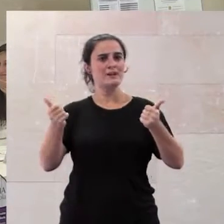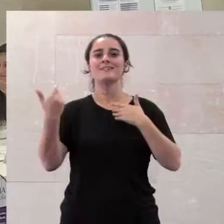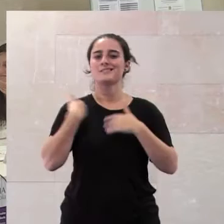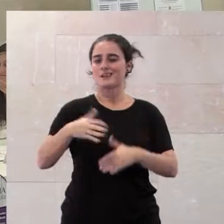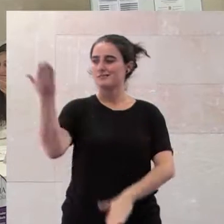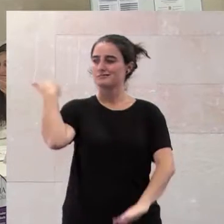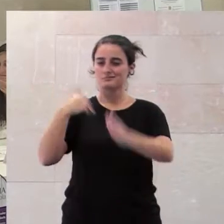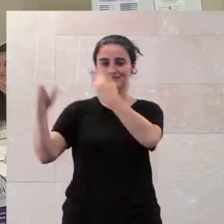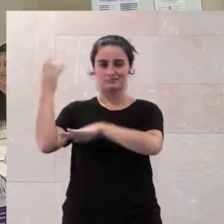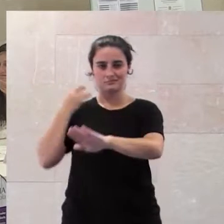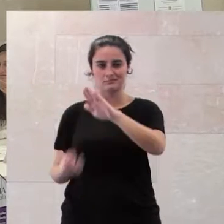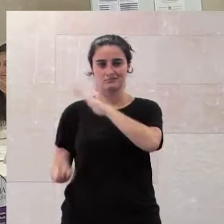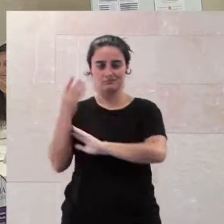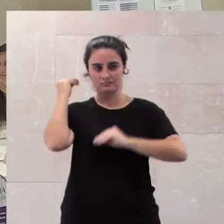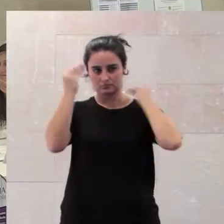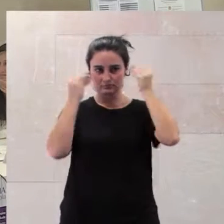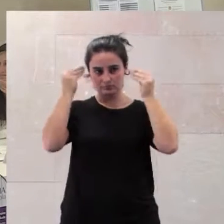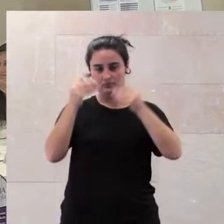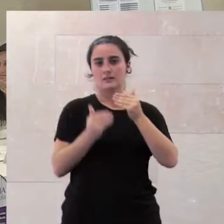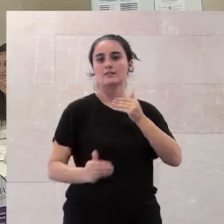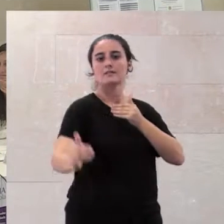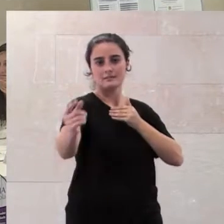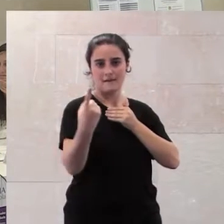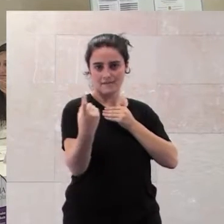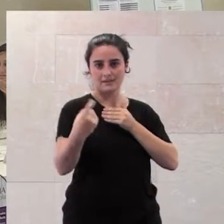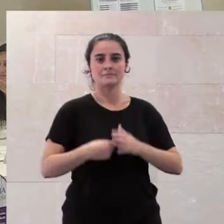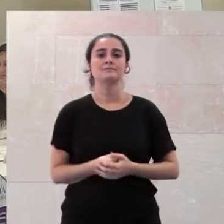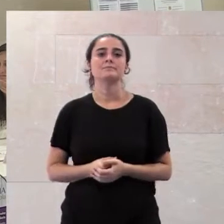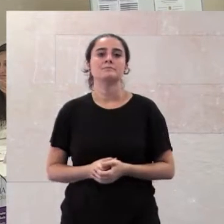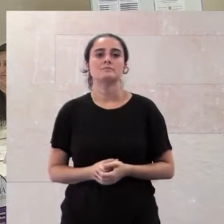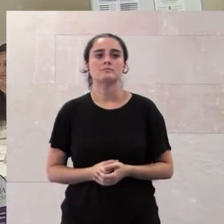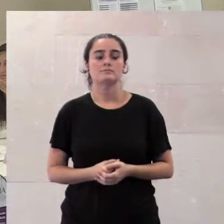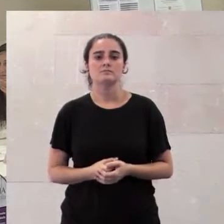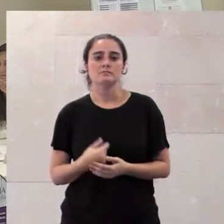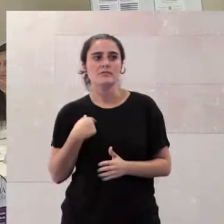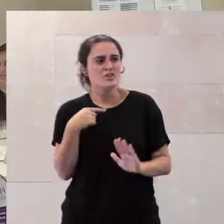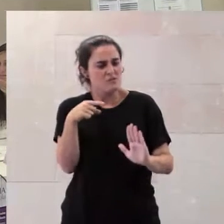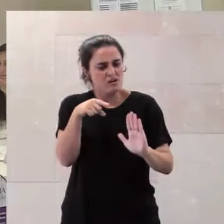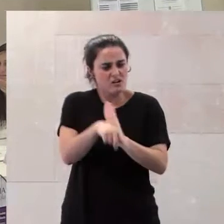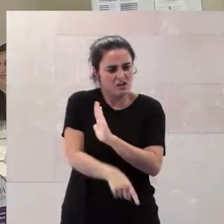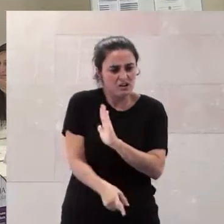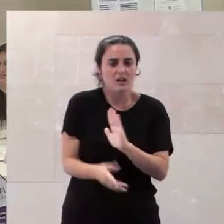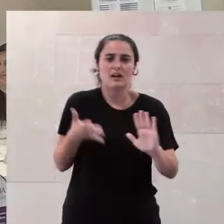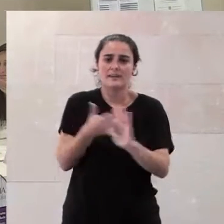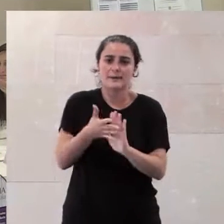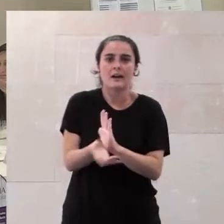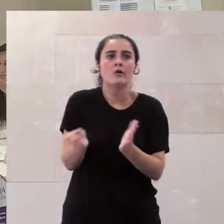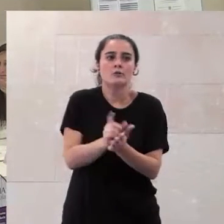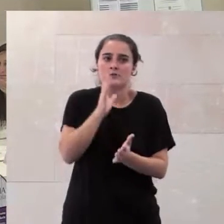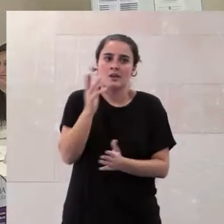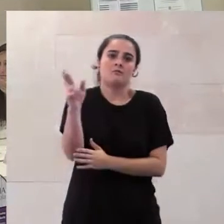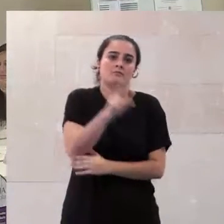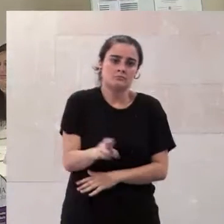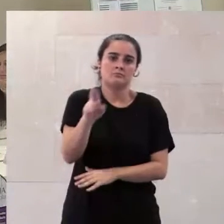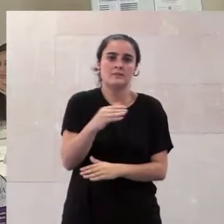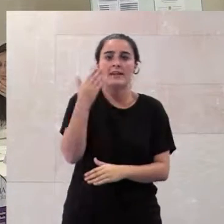tiempo y todavía todo lo que queda porque crezca, ¿no? No voy a entrar tanto a volver a explicar, porque ya lo hemos repetido mil veces, que son